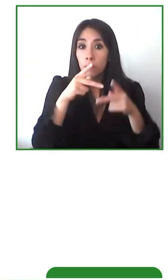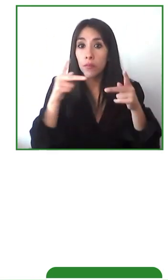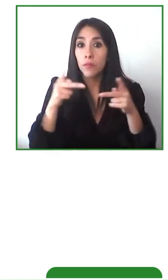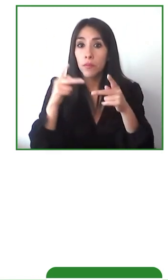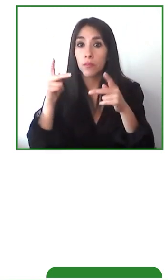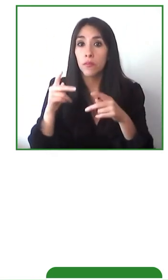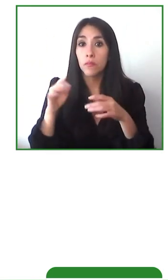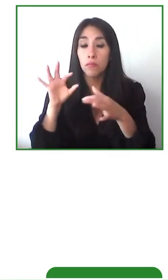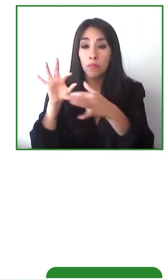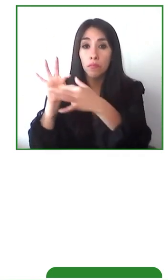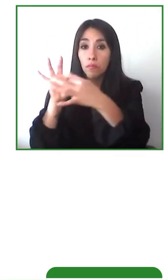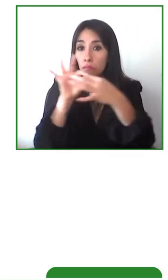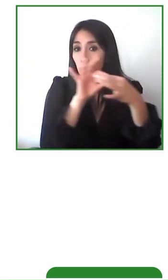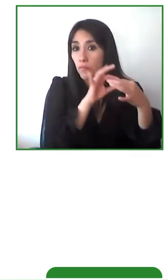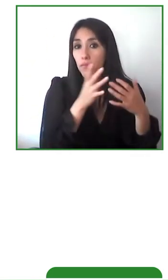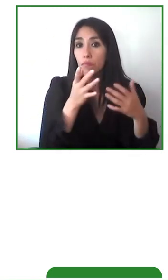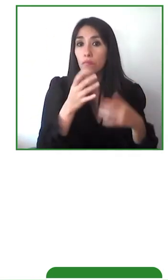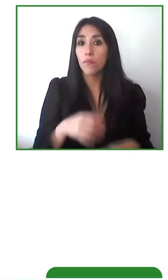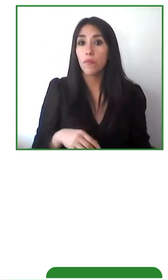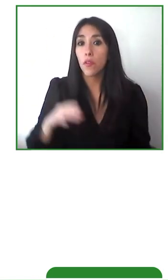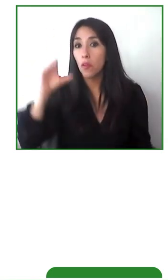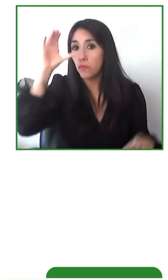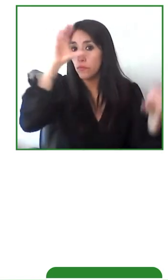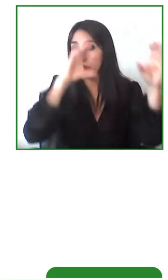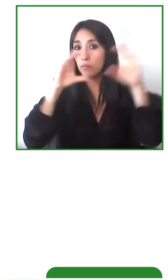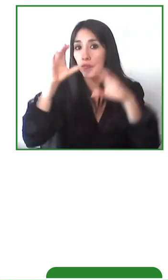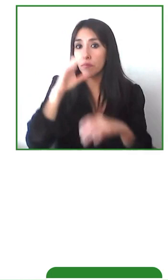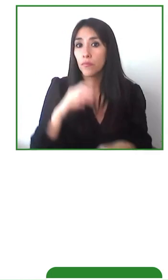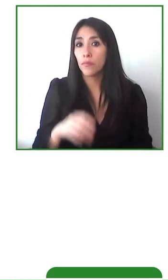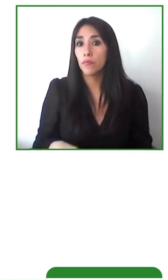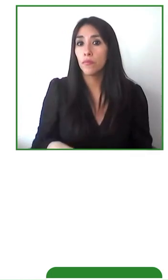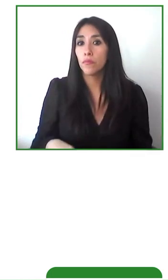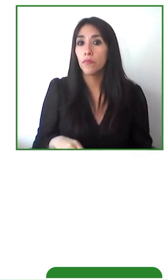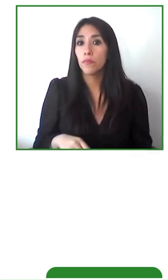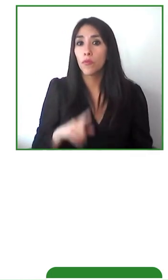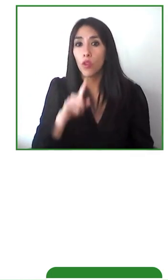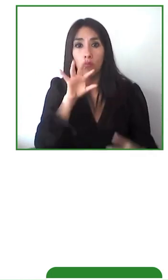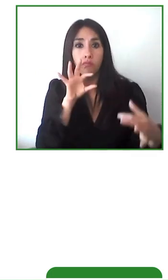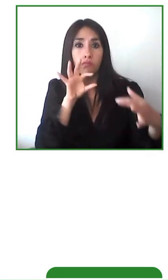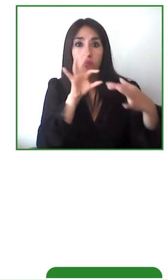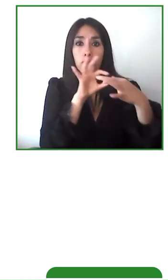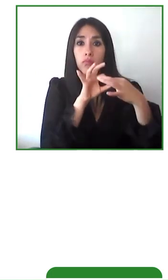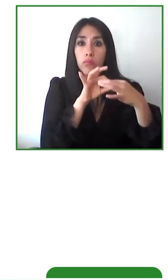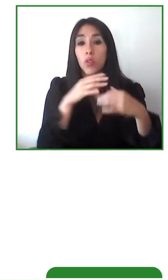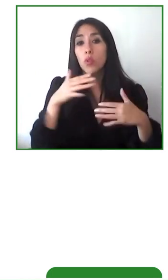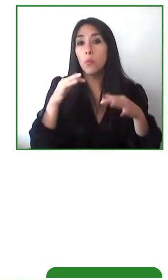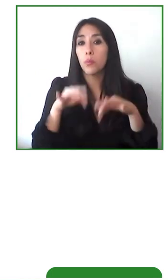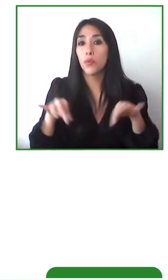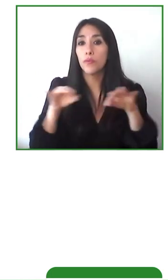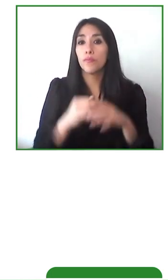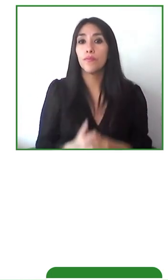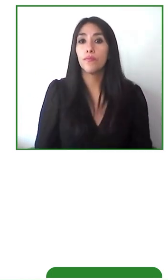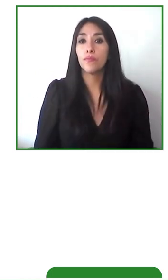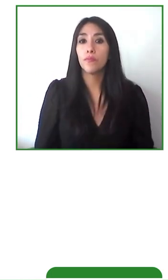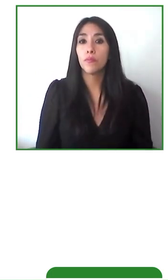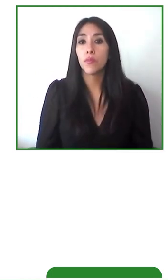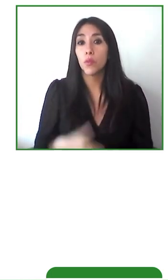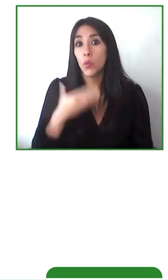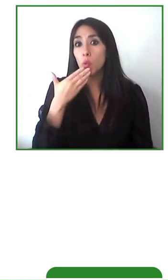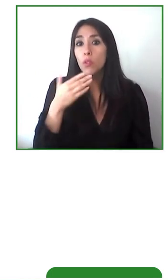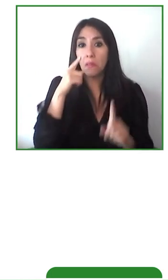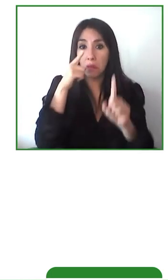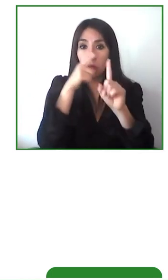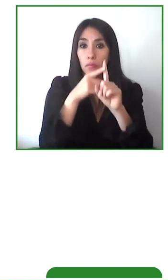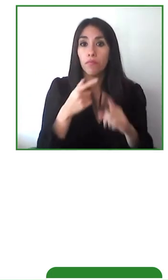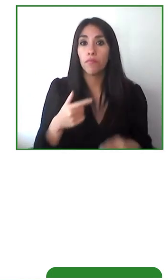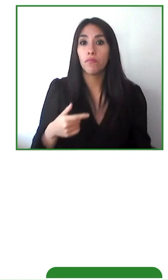poder asociarnos, creo que es súper importante identificar el propósito, qué nos mueve y